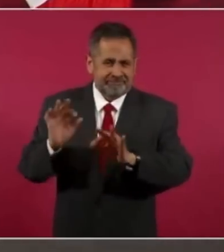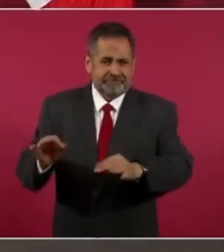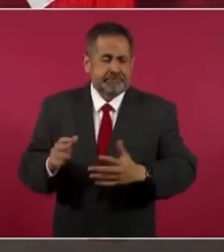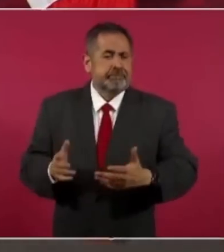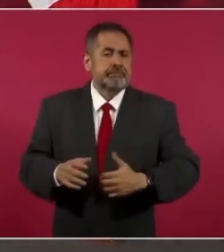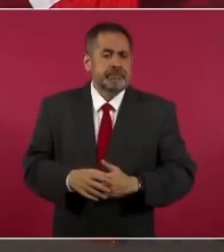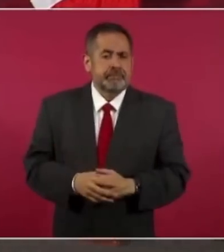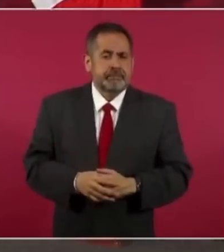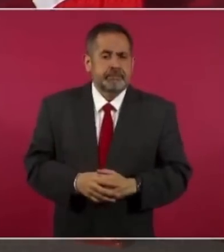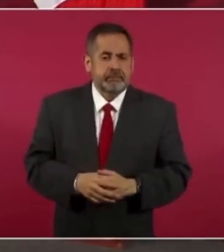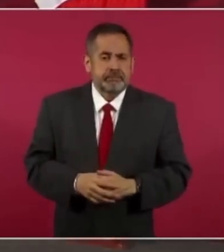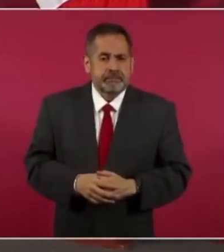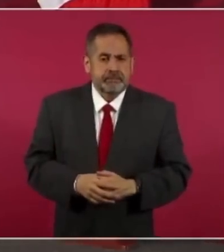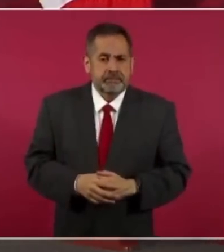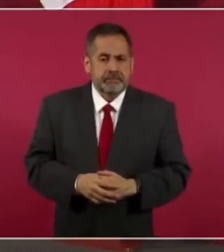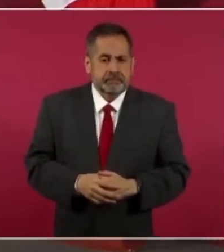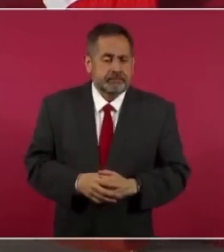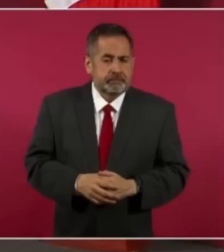¿cuánto es